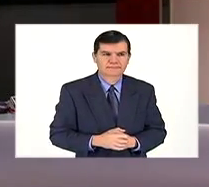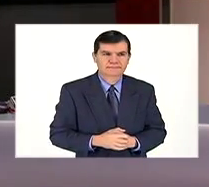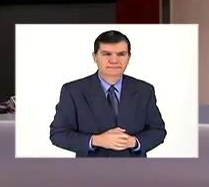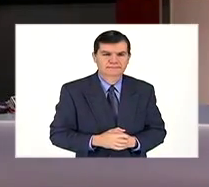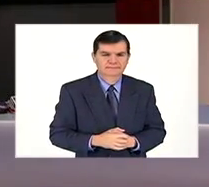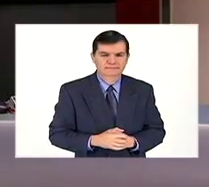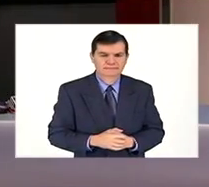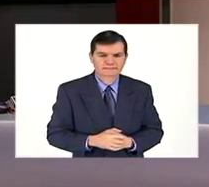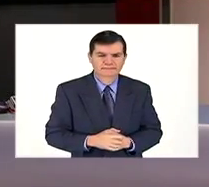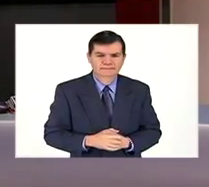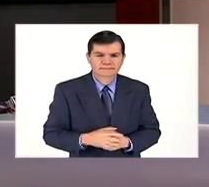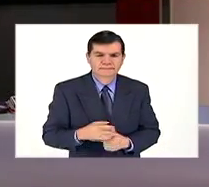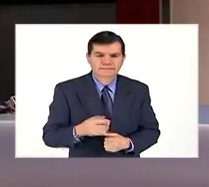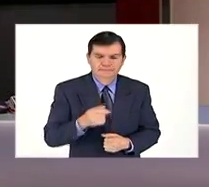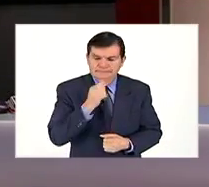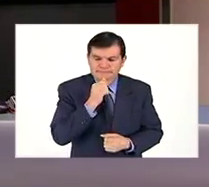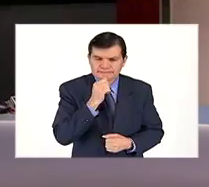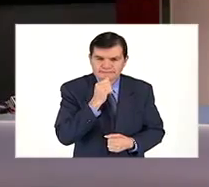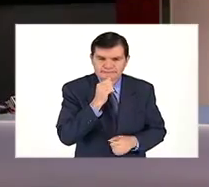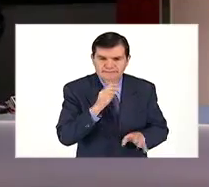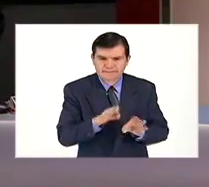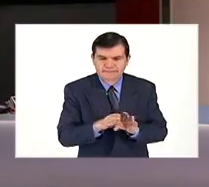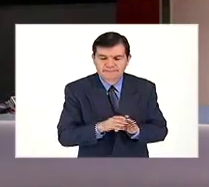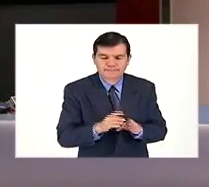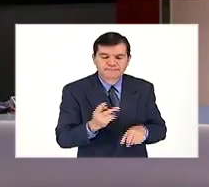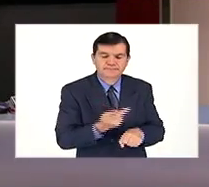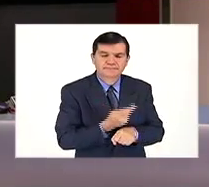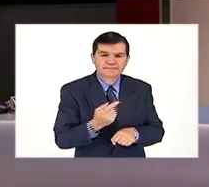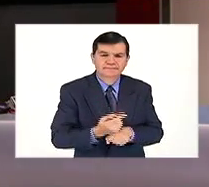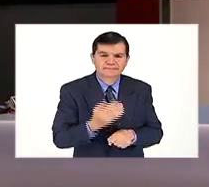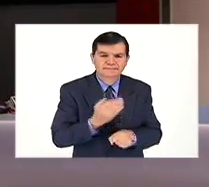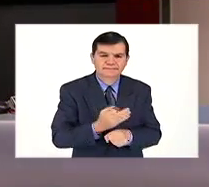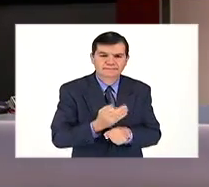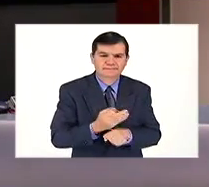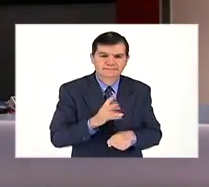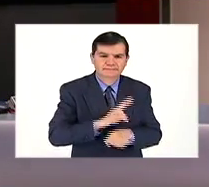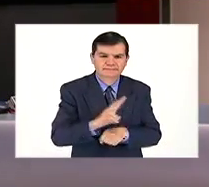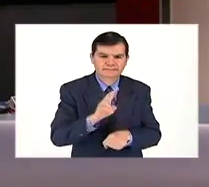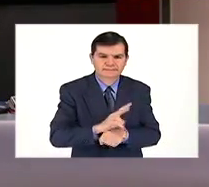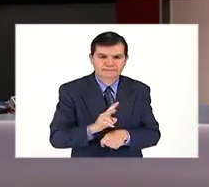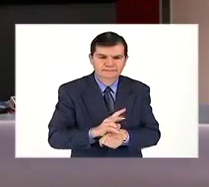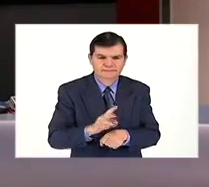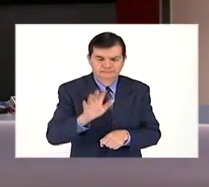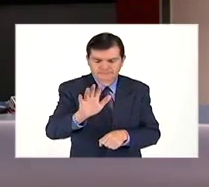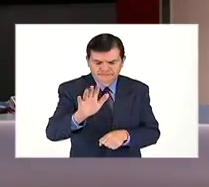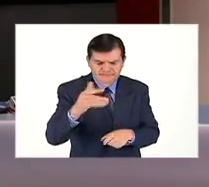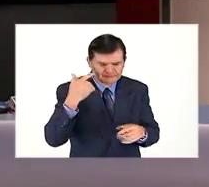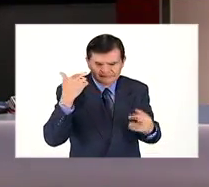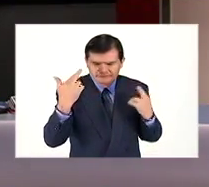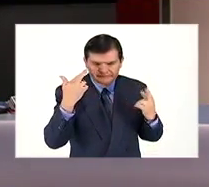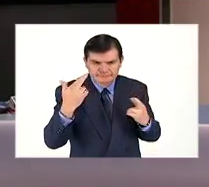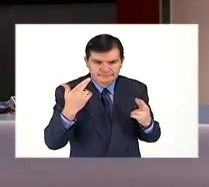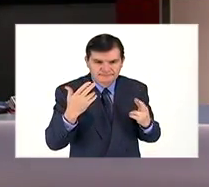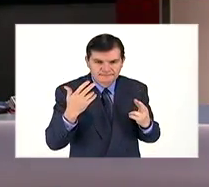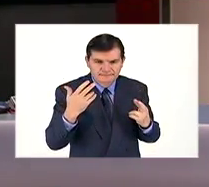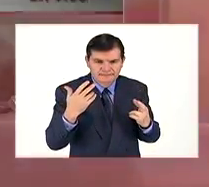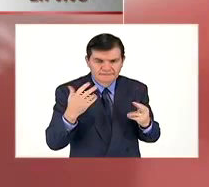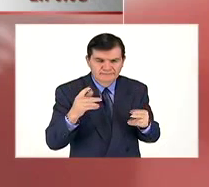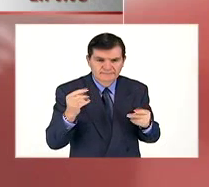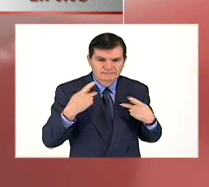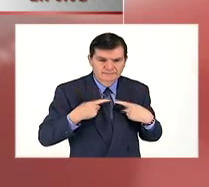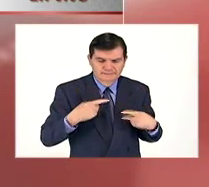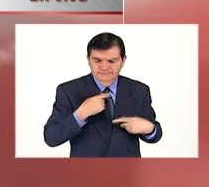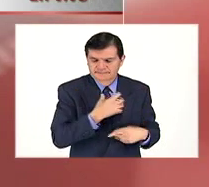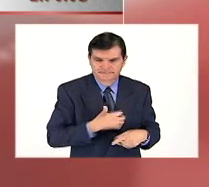Perdón, no te oí muy bien. ¿Qué es lo que ha ocurrido en las últimas horas en Venezuela, bueno, tras darse pues a conocer? Aquí toda la gente está